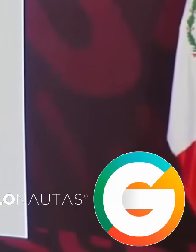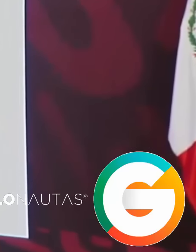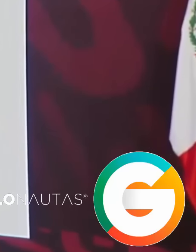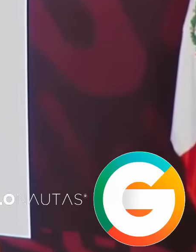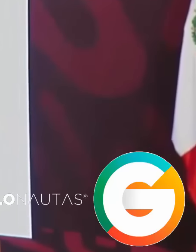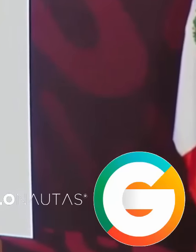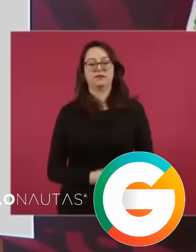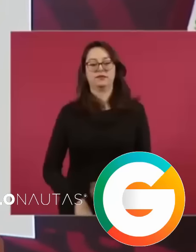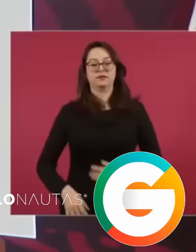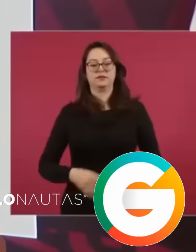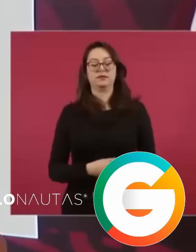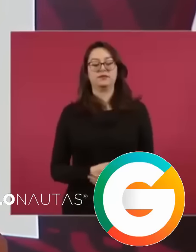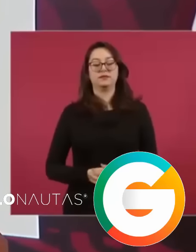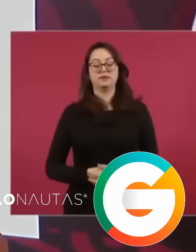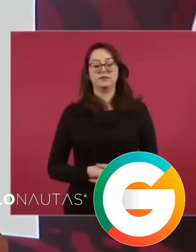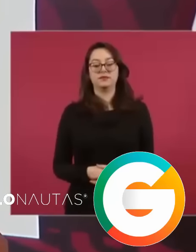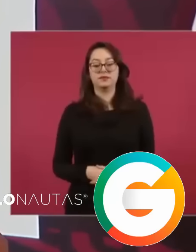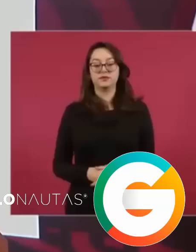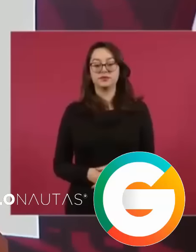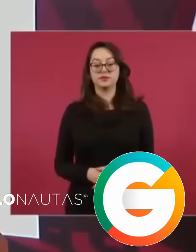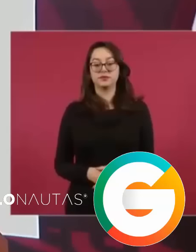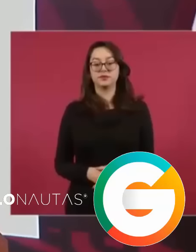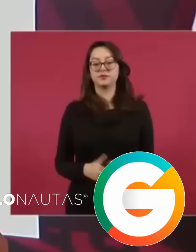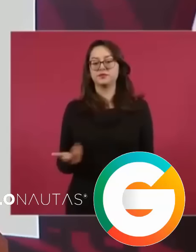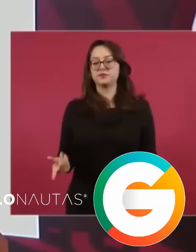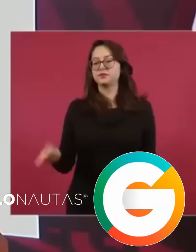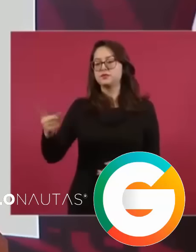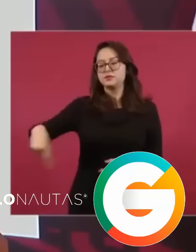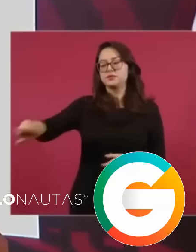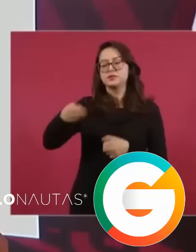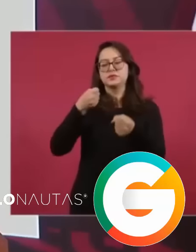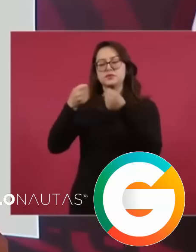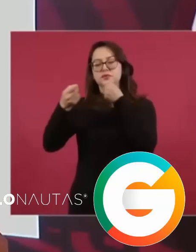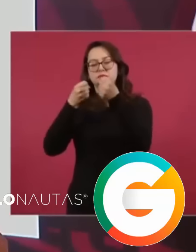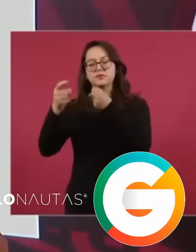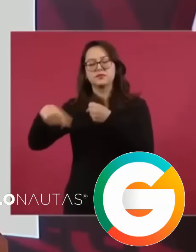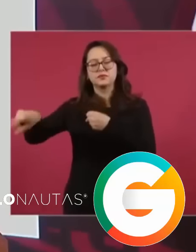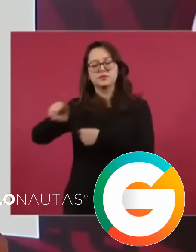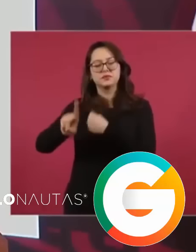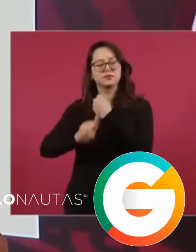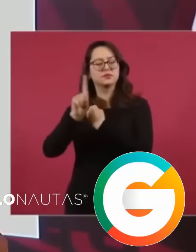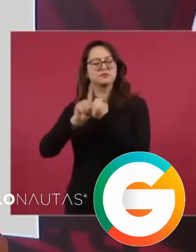Son los dueños que están enojados. No es contigo,